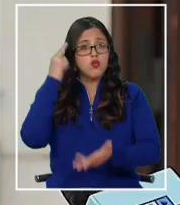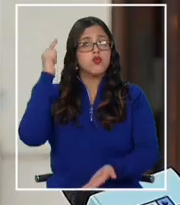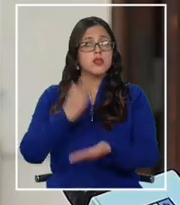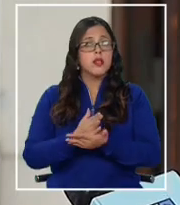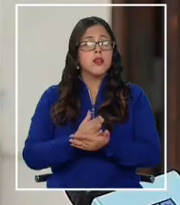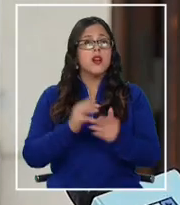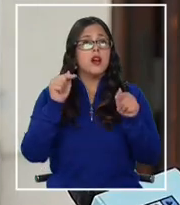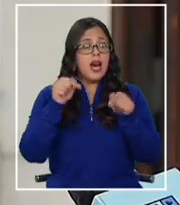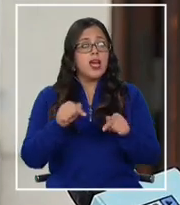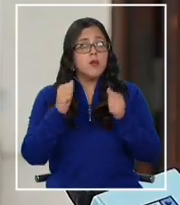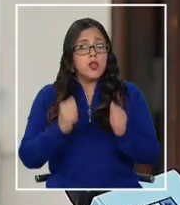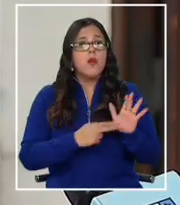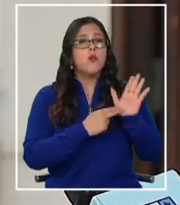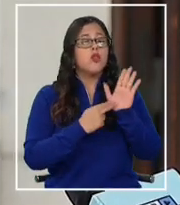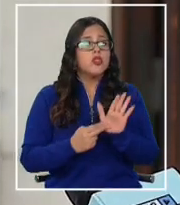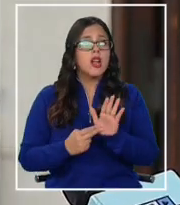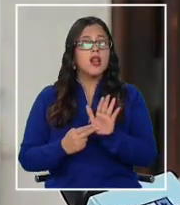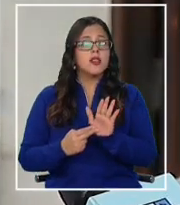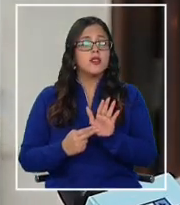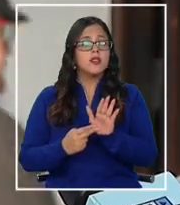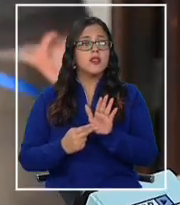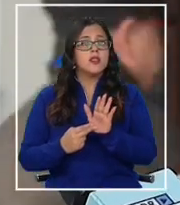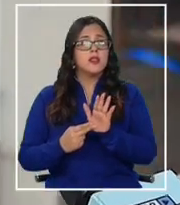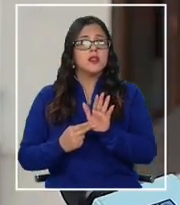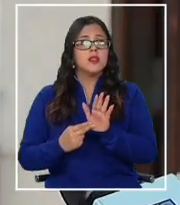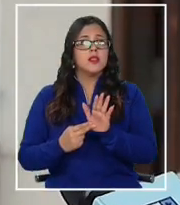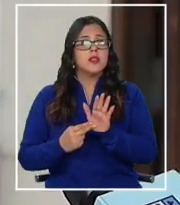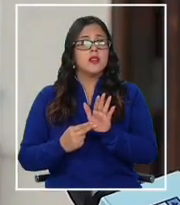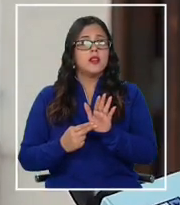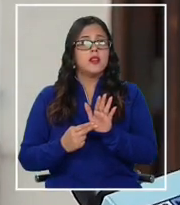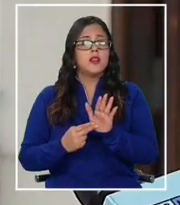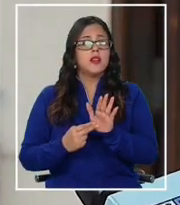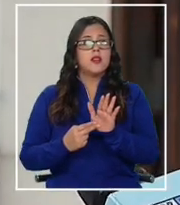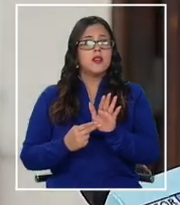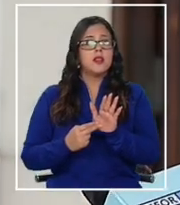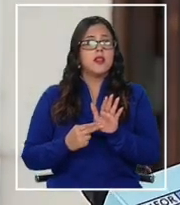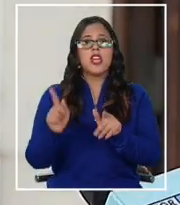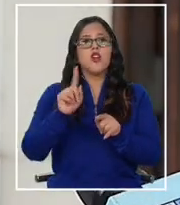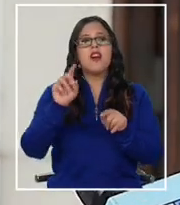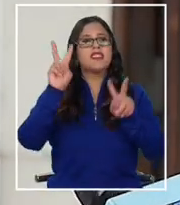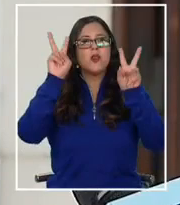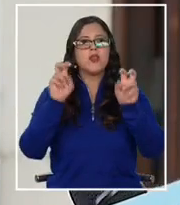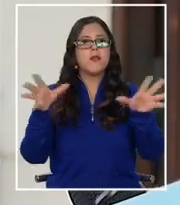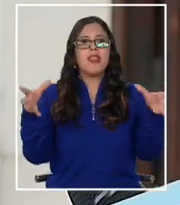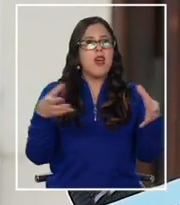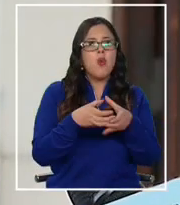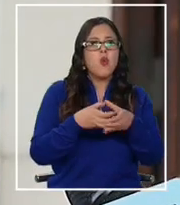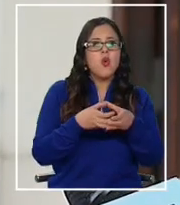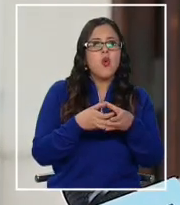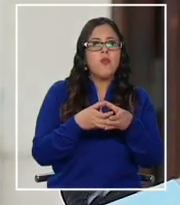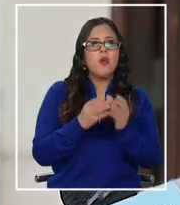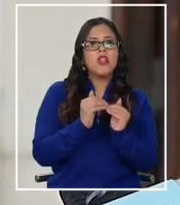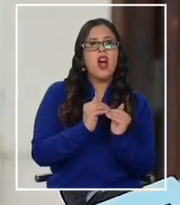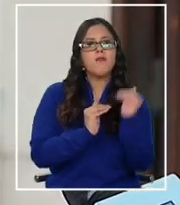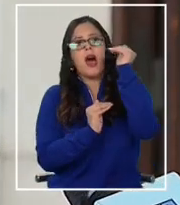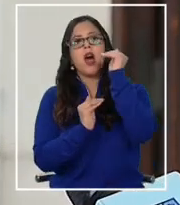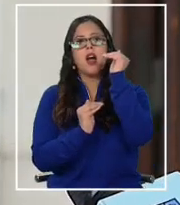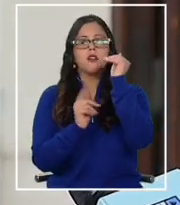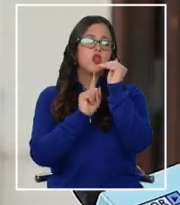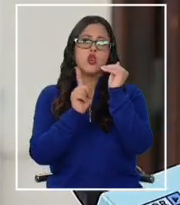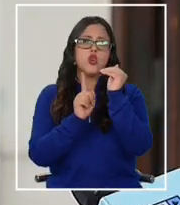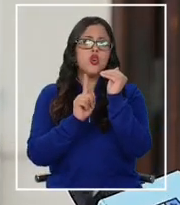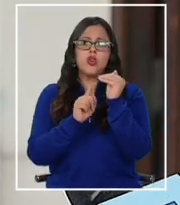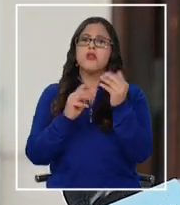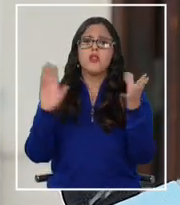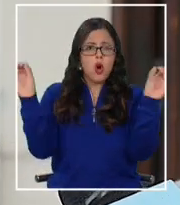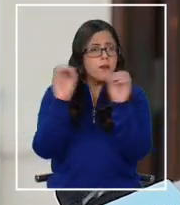Nosotros vamos a demostrar que no vamos a ser un grupo que va a tener una trinchera ideológica que va a pasar por encima de otro, sino que va a trabajar escuchando que